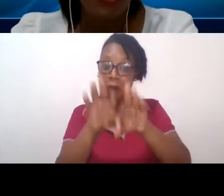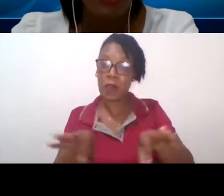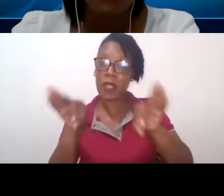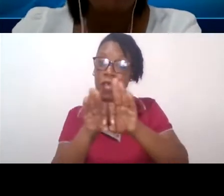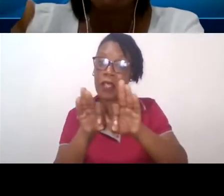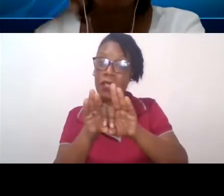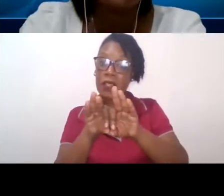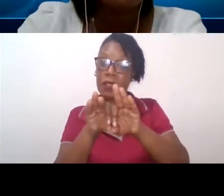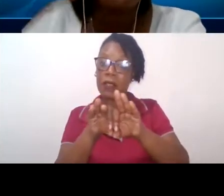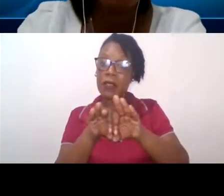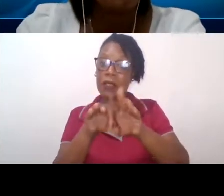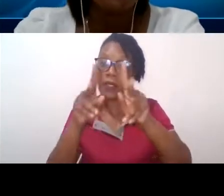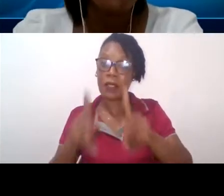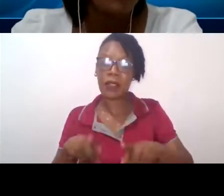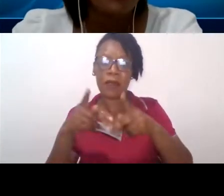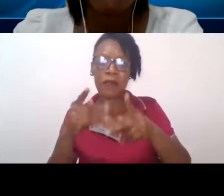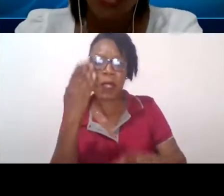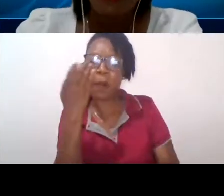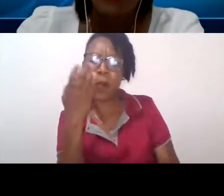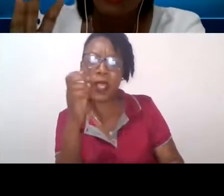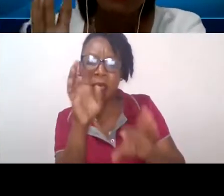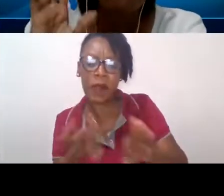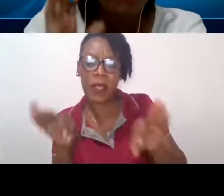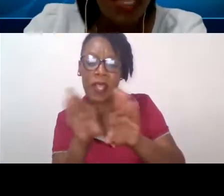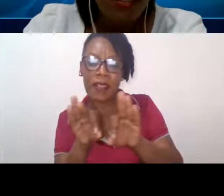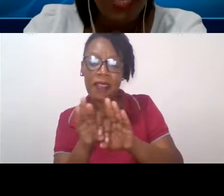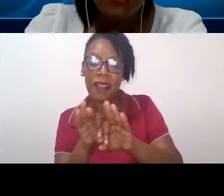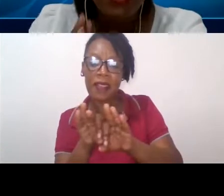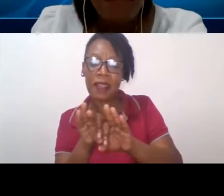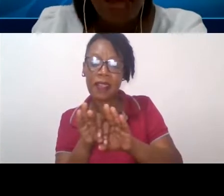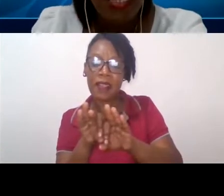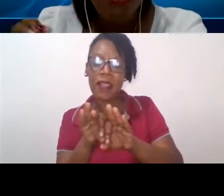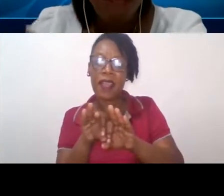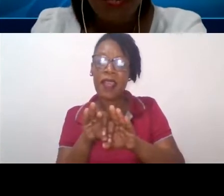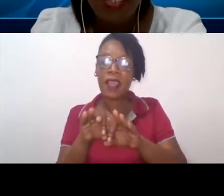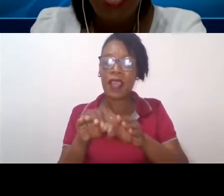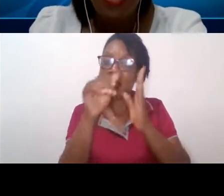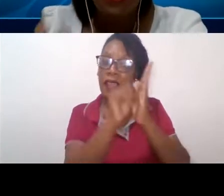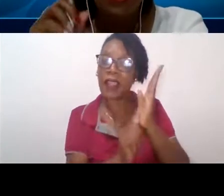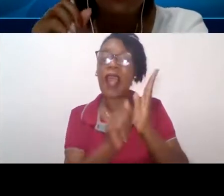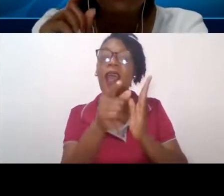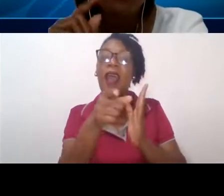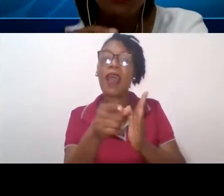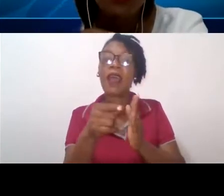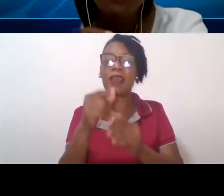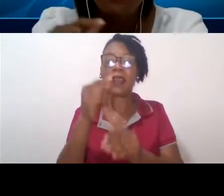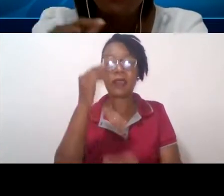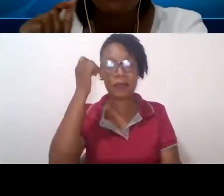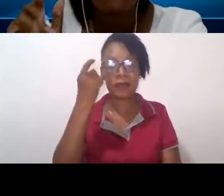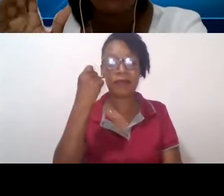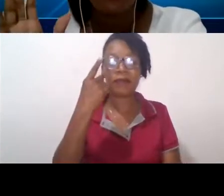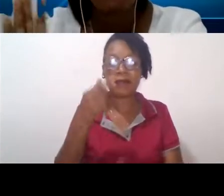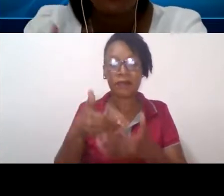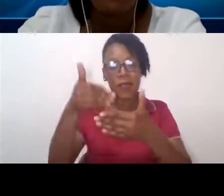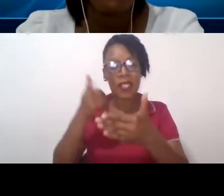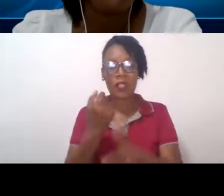significativos del día. ¿Pero por qué es tan importante la agenda? Bueno, la agenda permite anticipar y comprender las situaciones que se